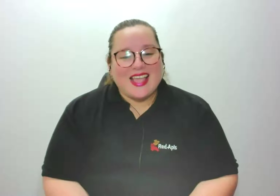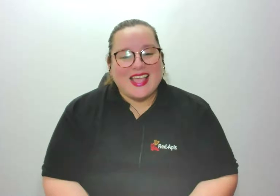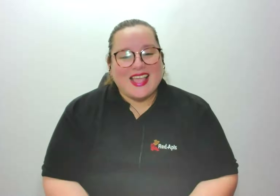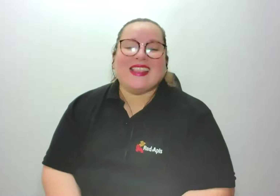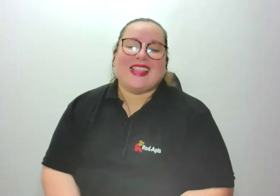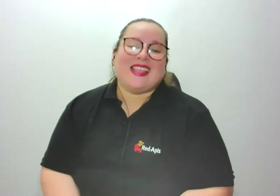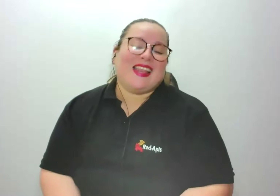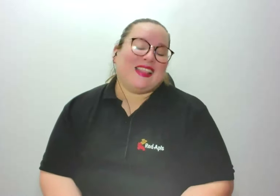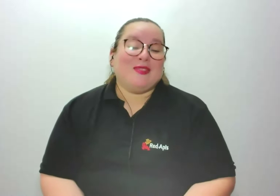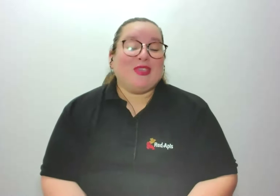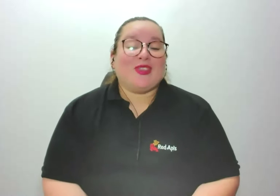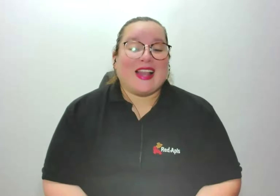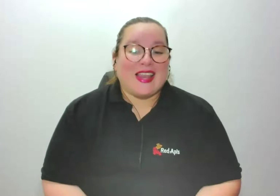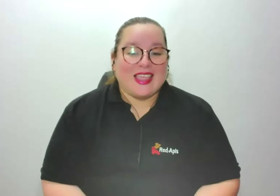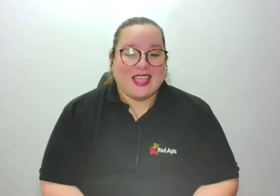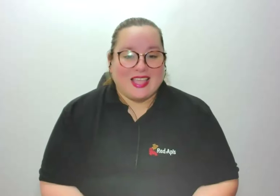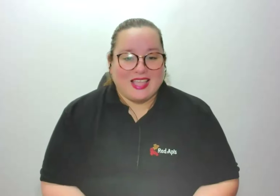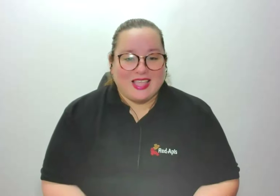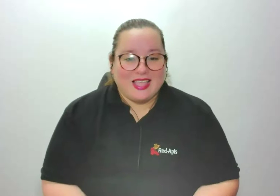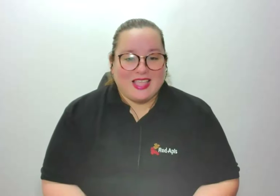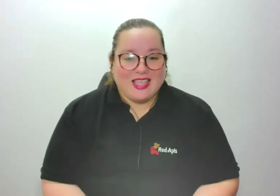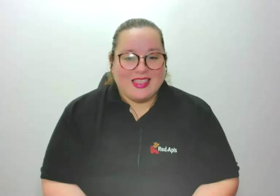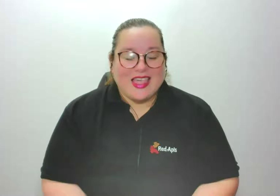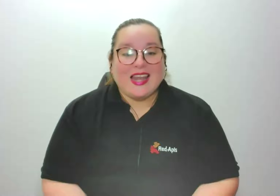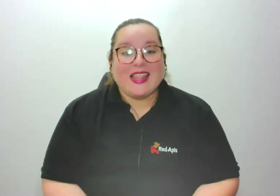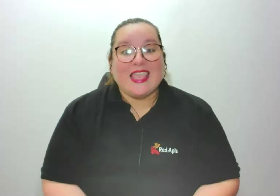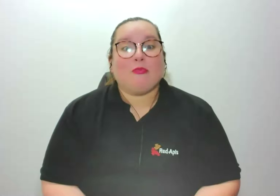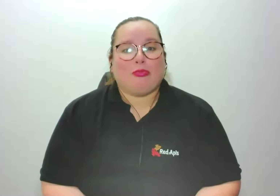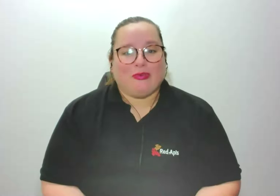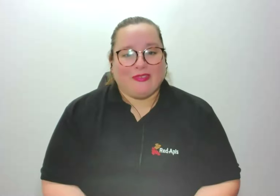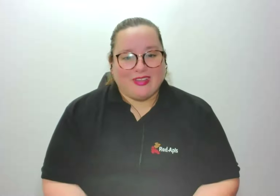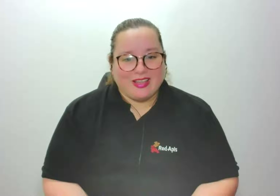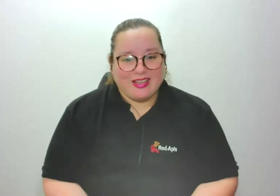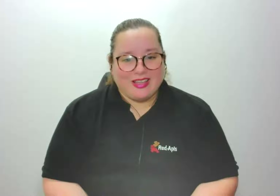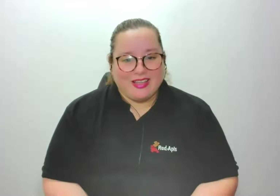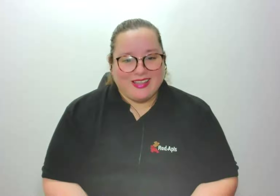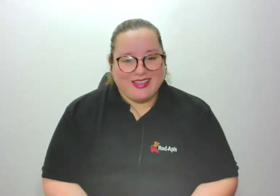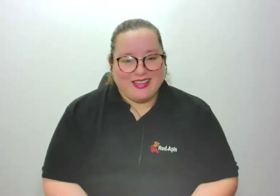genera el entendimiento, la claridad. Darle tiempo.